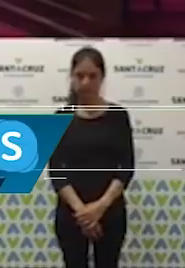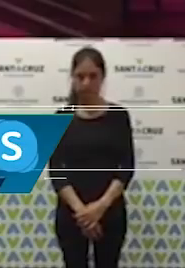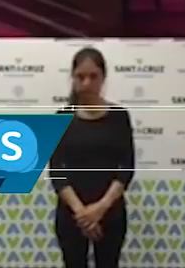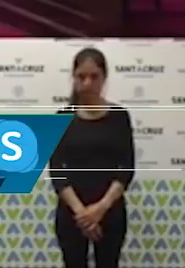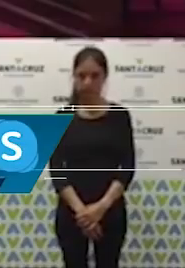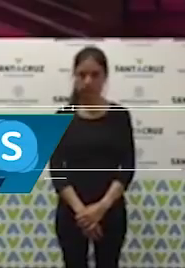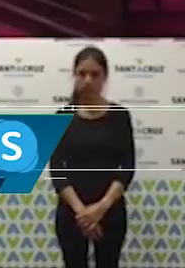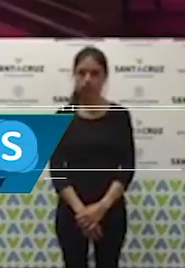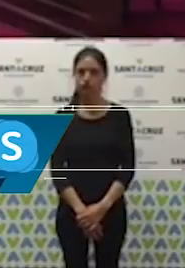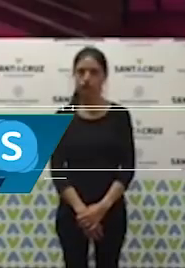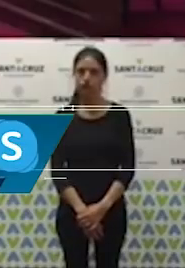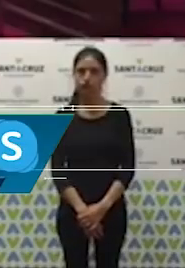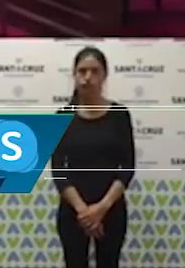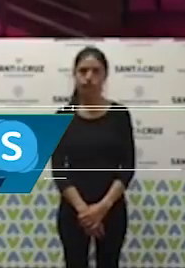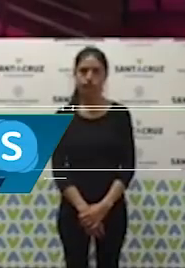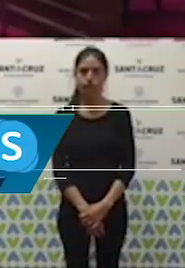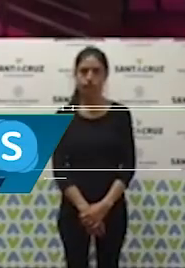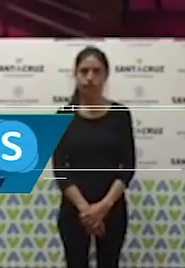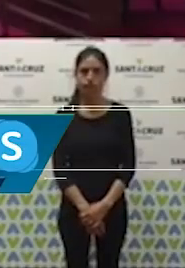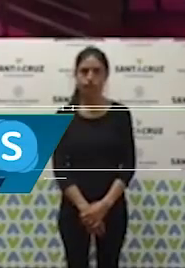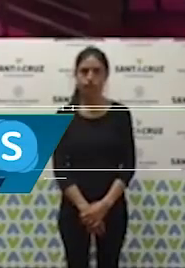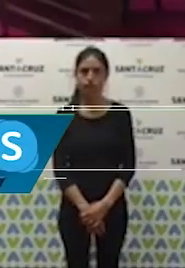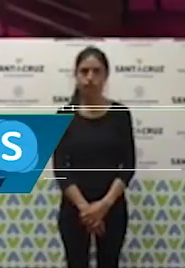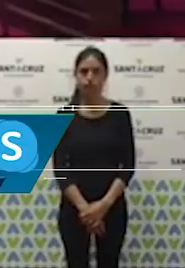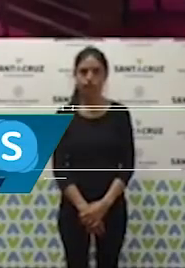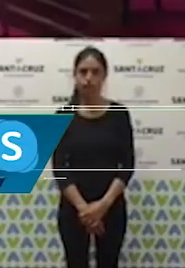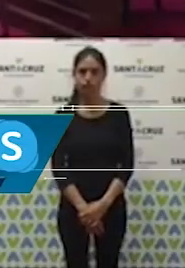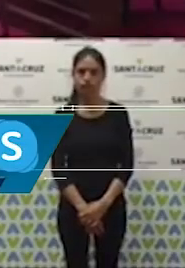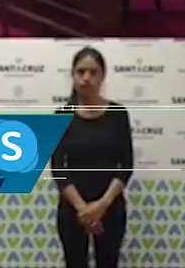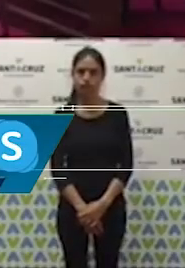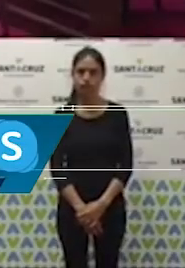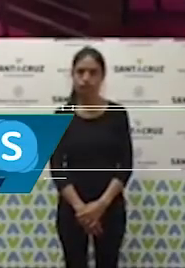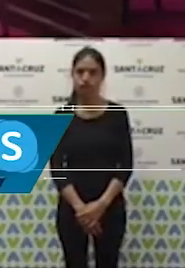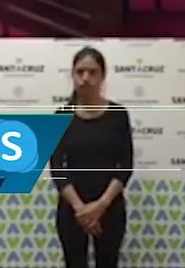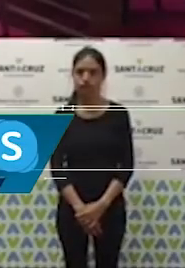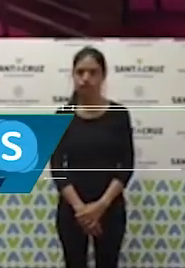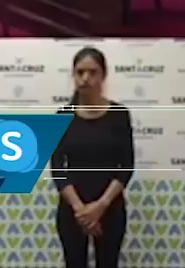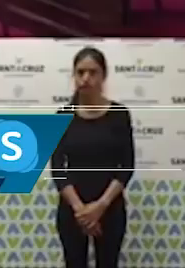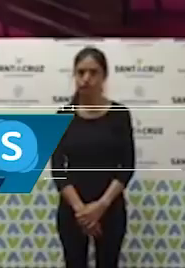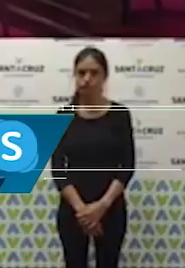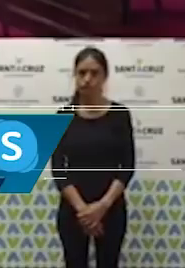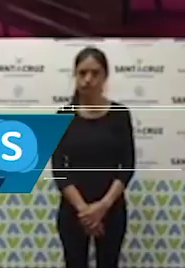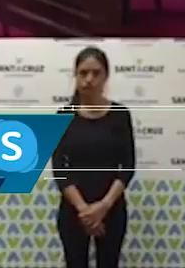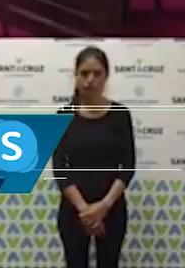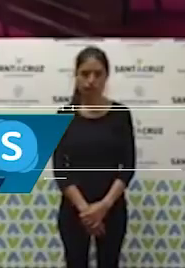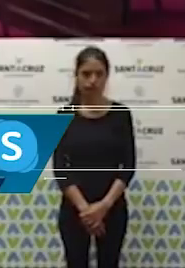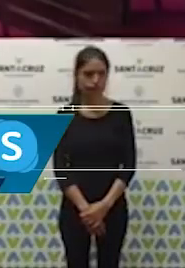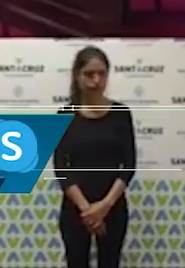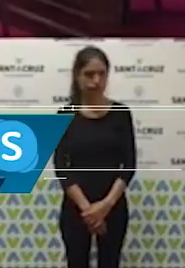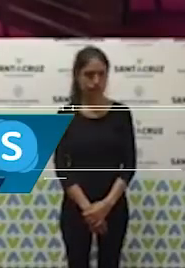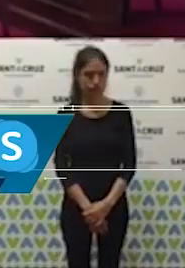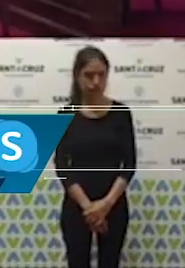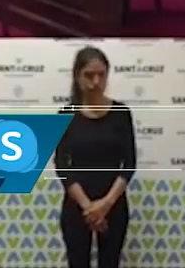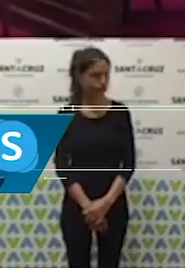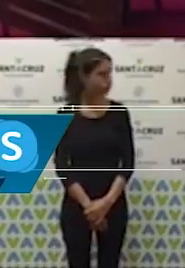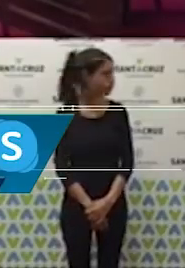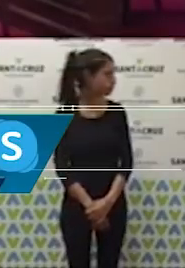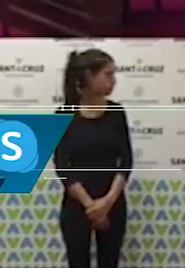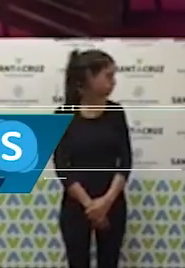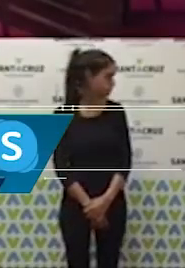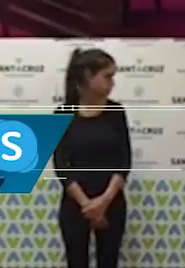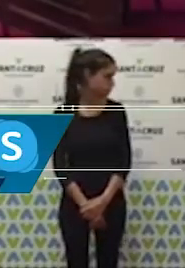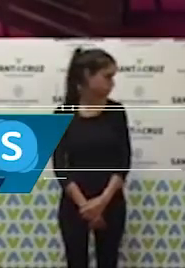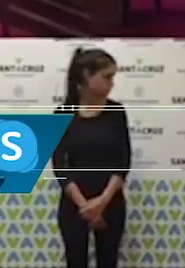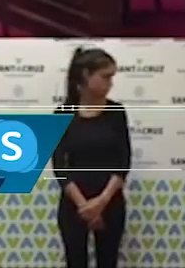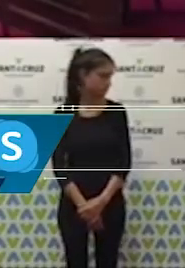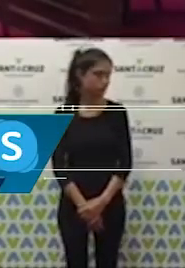Patricia Hernández afirmó en una emisora de radio que había hablado con Evelyn Alonso. Y Evelyn Alonso, en una de sus escasísimas